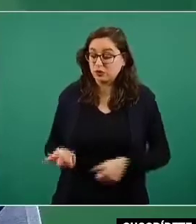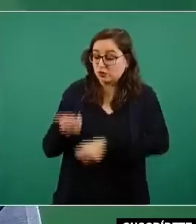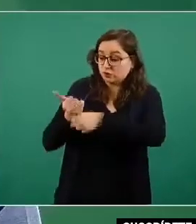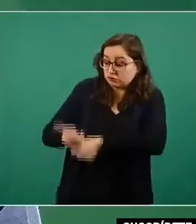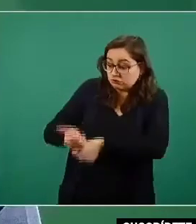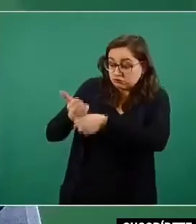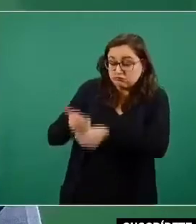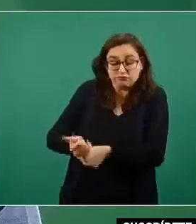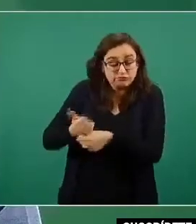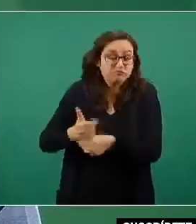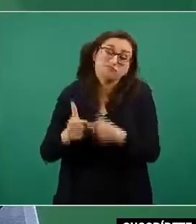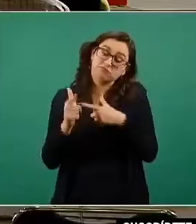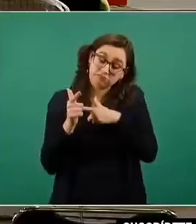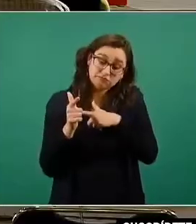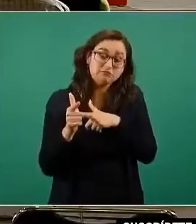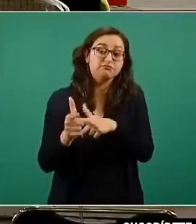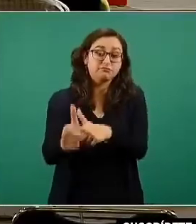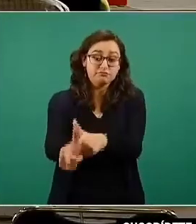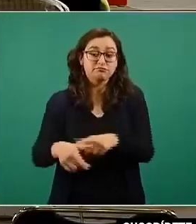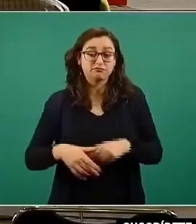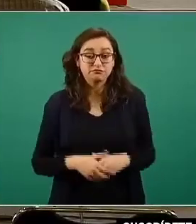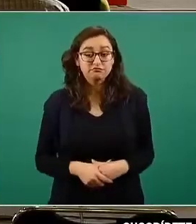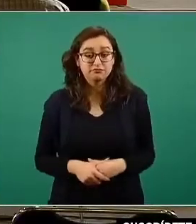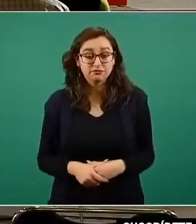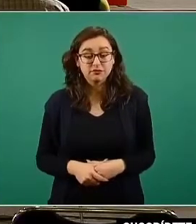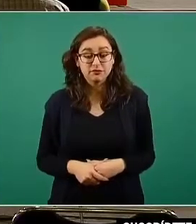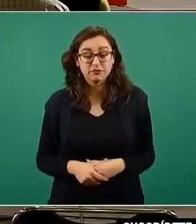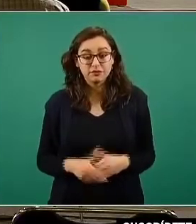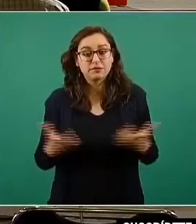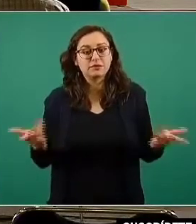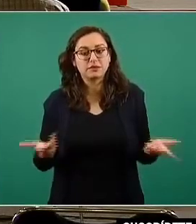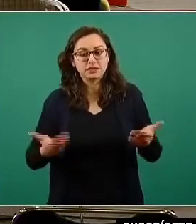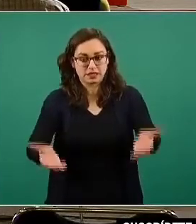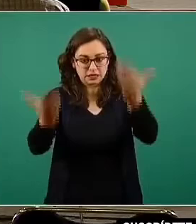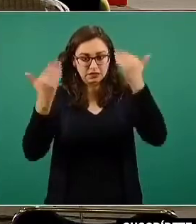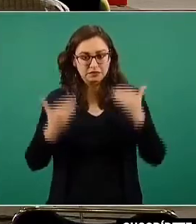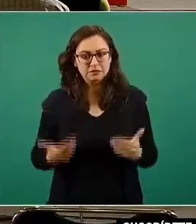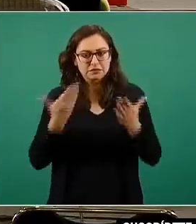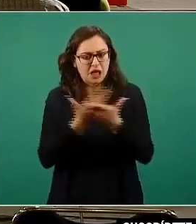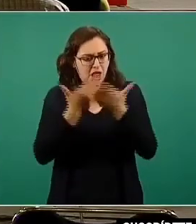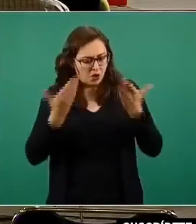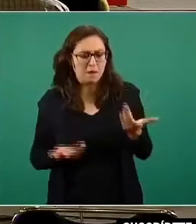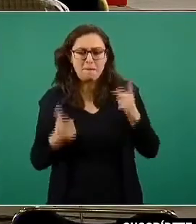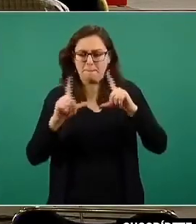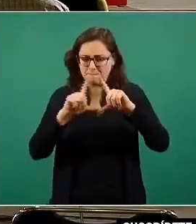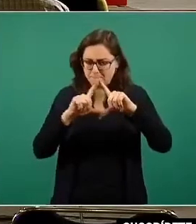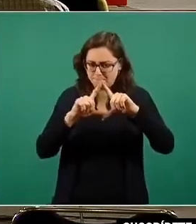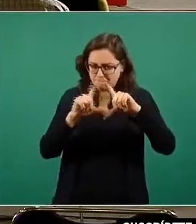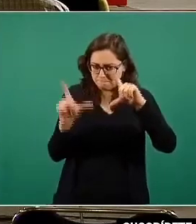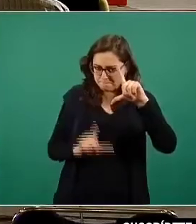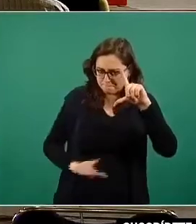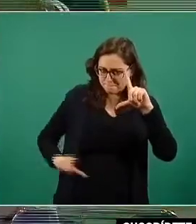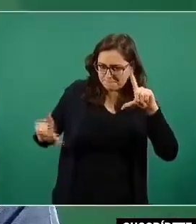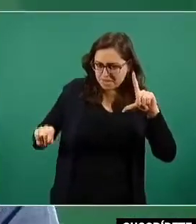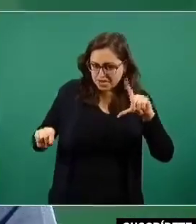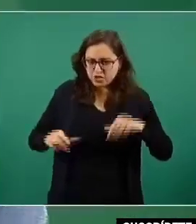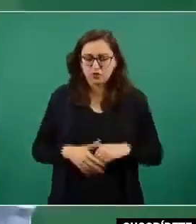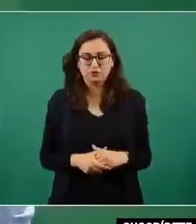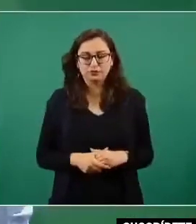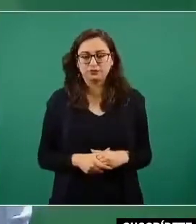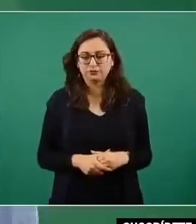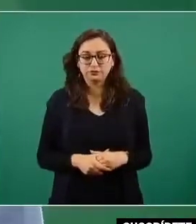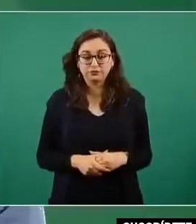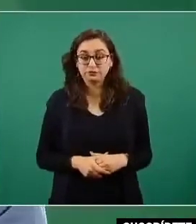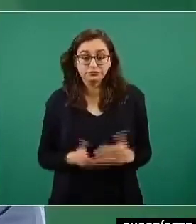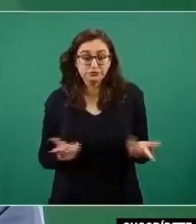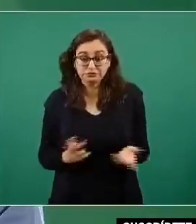virus SARS-CoV-2. Llevemos la escena ahora a un país y hablemos de México. Esto que estoy diciendo es